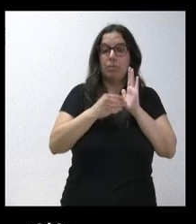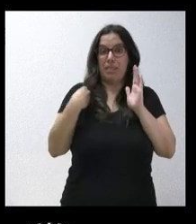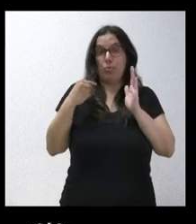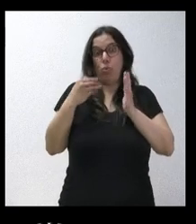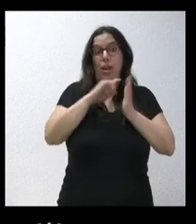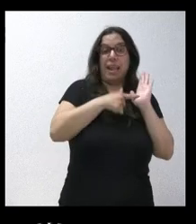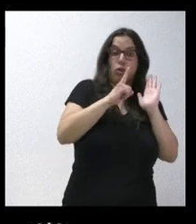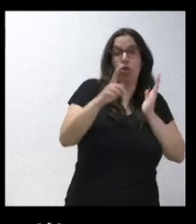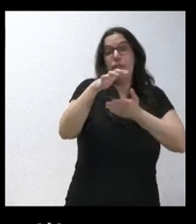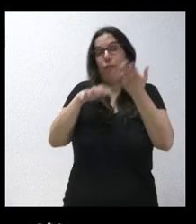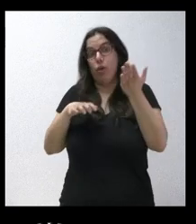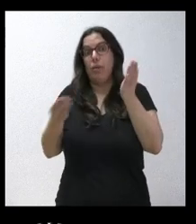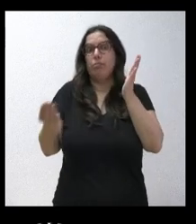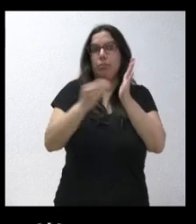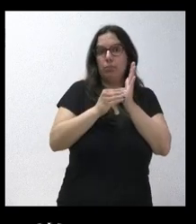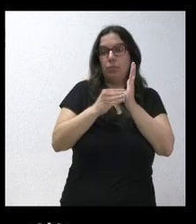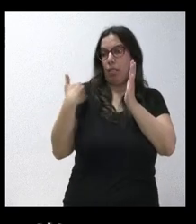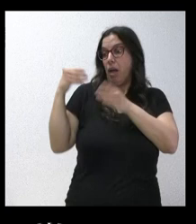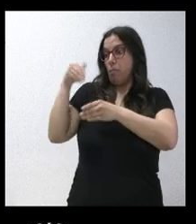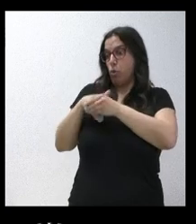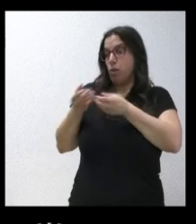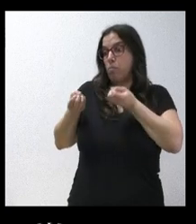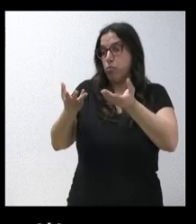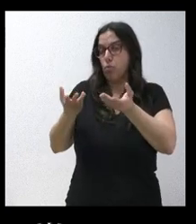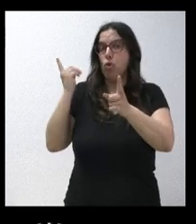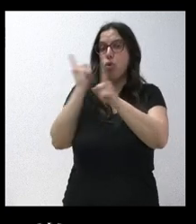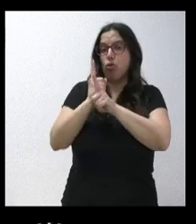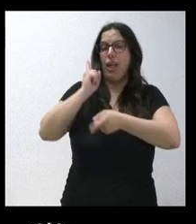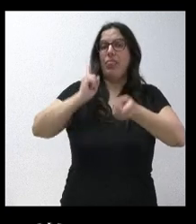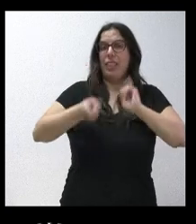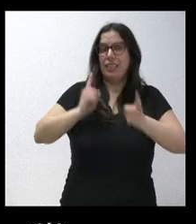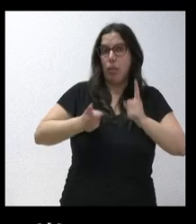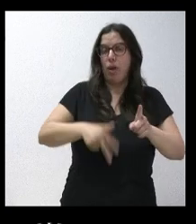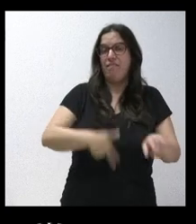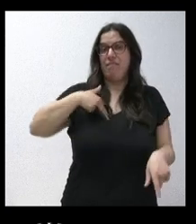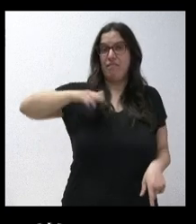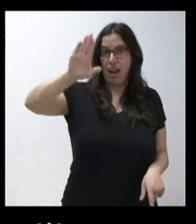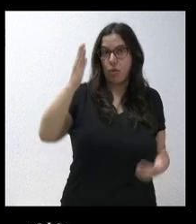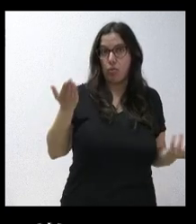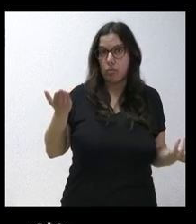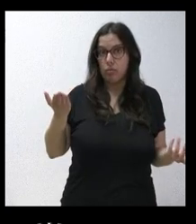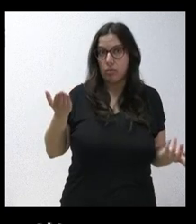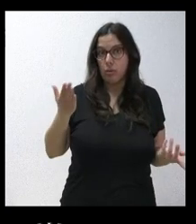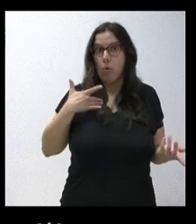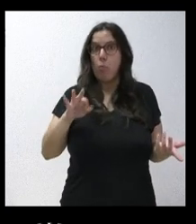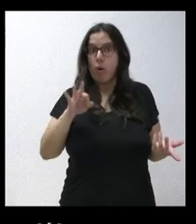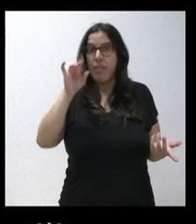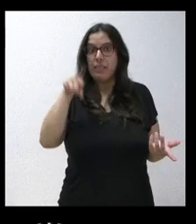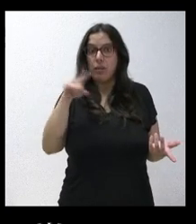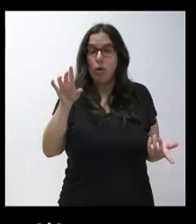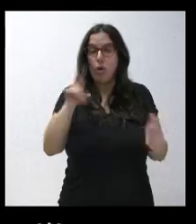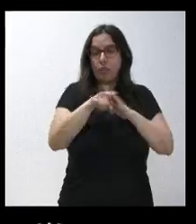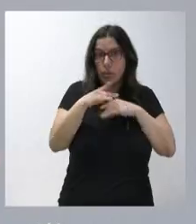informe la posición clara que acaba de trasladar la condena a la Dictadura franquista no sé si se podría o si ese trámite es